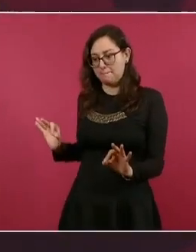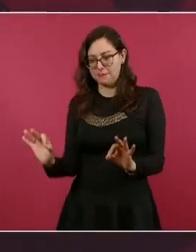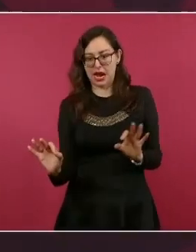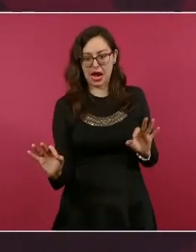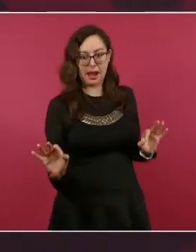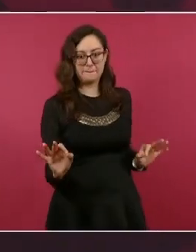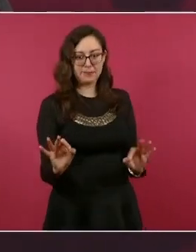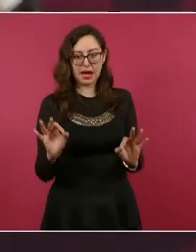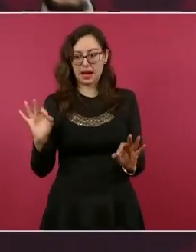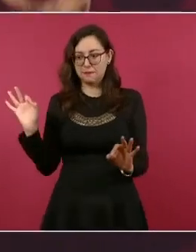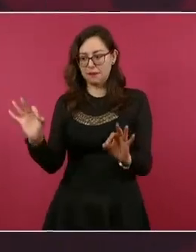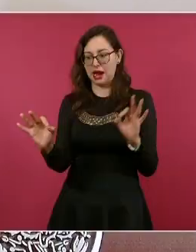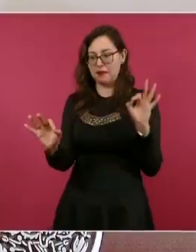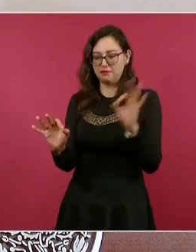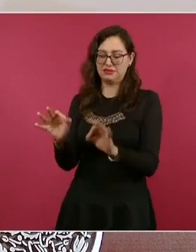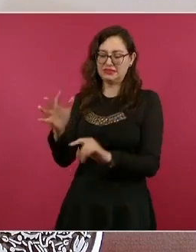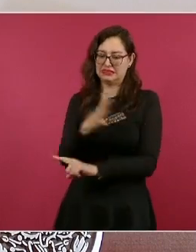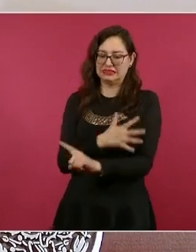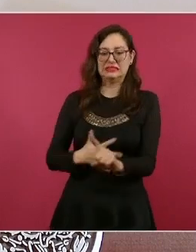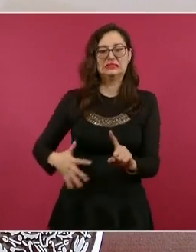cargado y enrarecido?